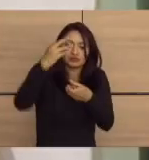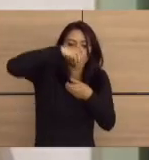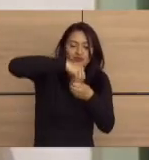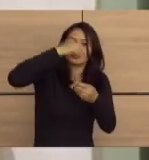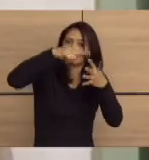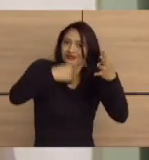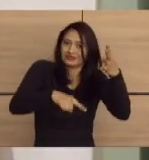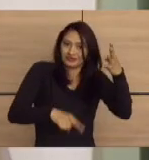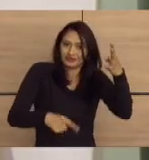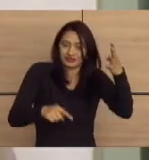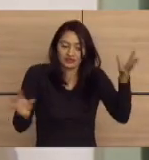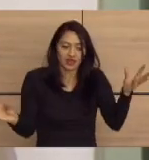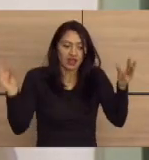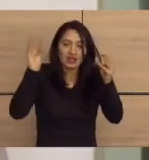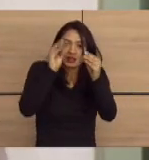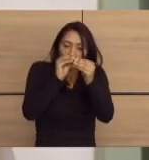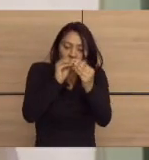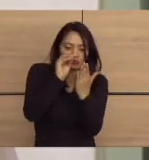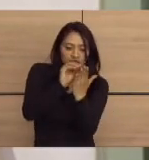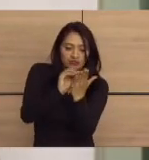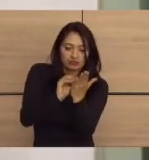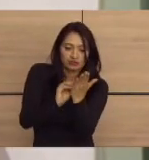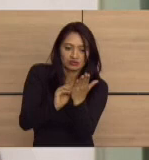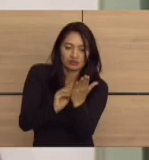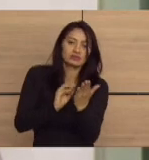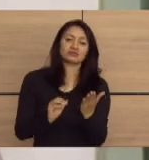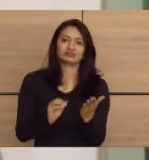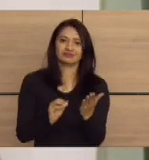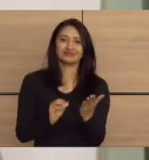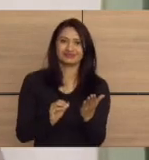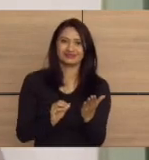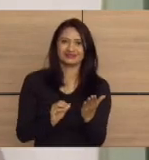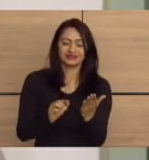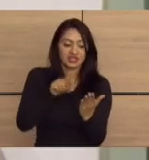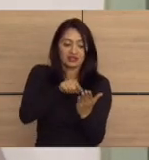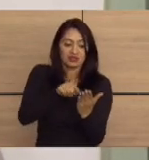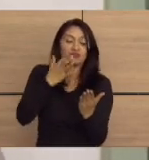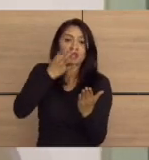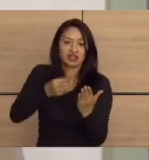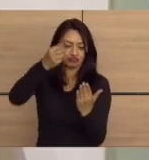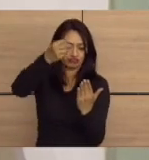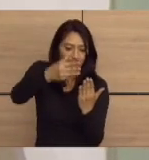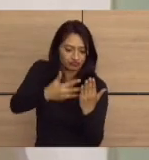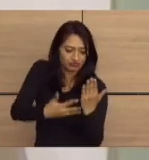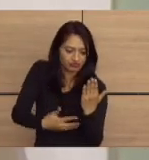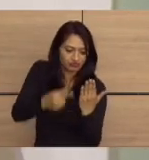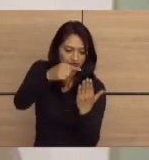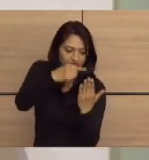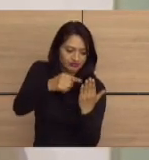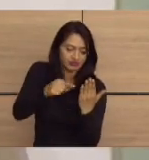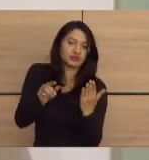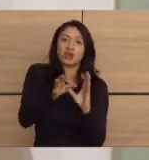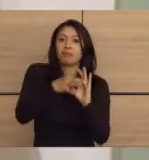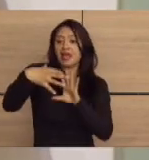pero que no se vuelva, por un lado, ni la única verdad, ¿ya? Ni una verdad aislada. Tiene que estar relacionada,